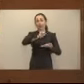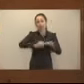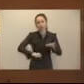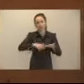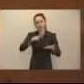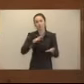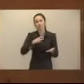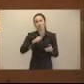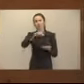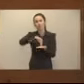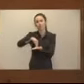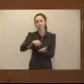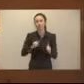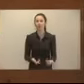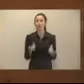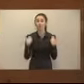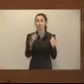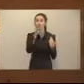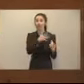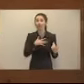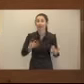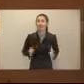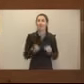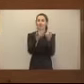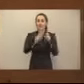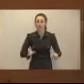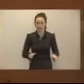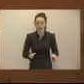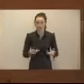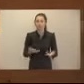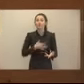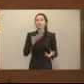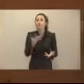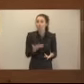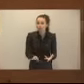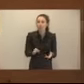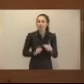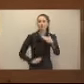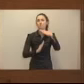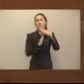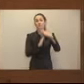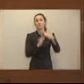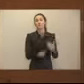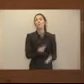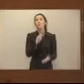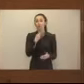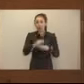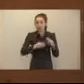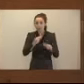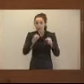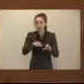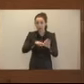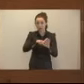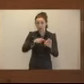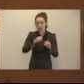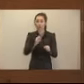responsables presentes, se verdadeiramente tan por rescatar a xente. Poden frenar dúa voz a externalización de postos de traballo nas